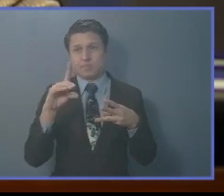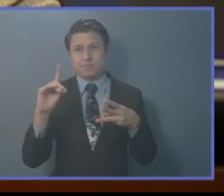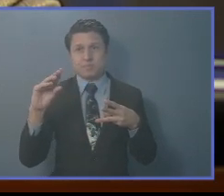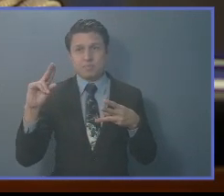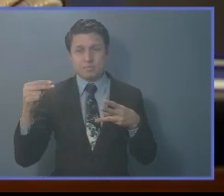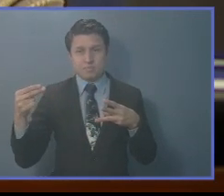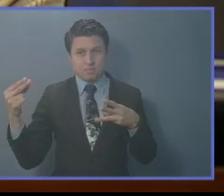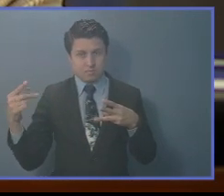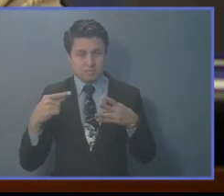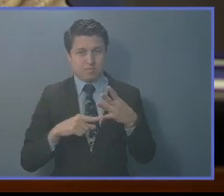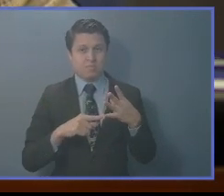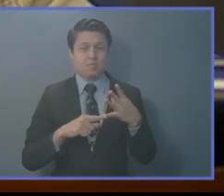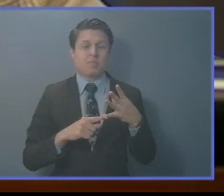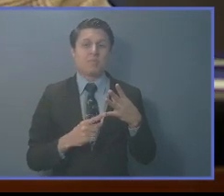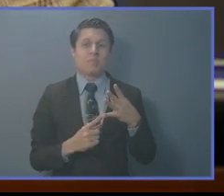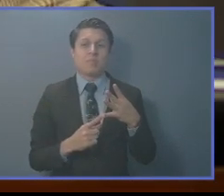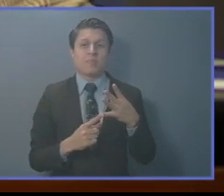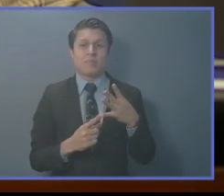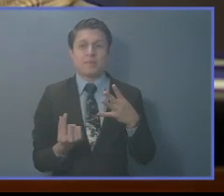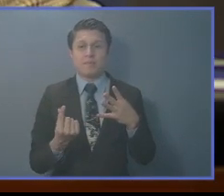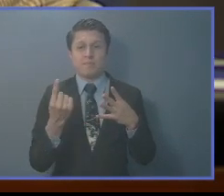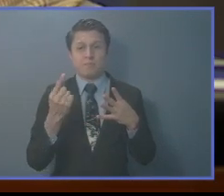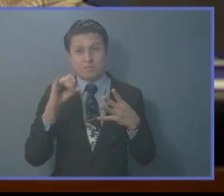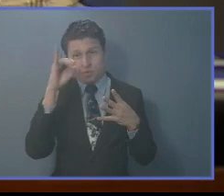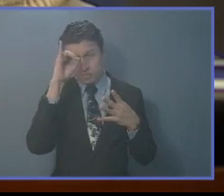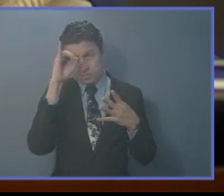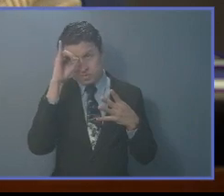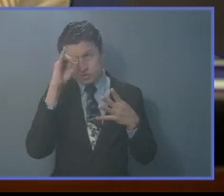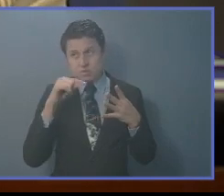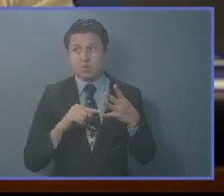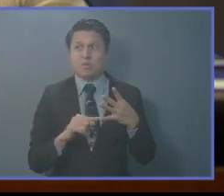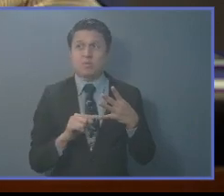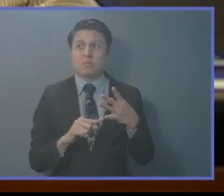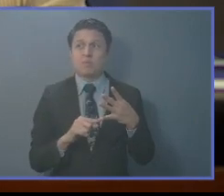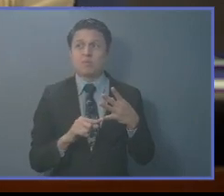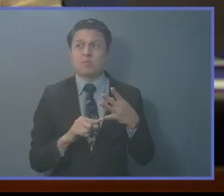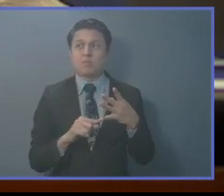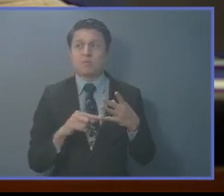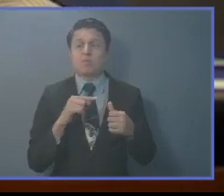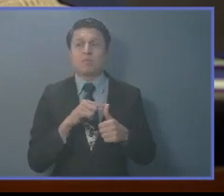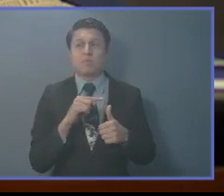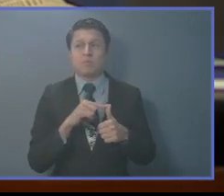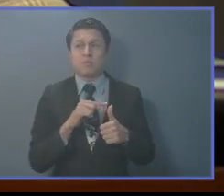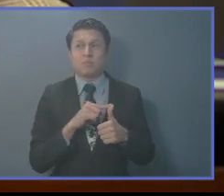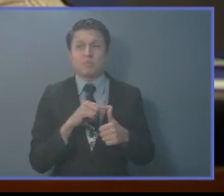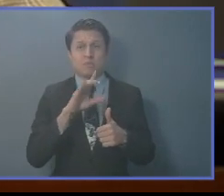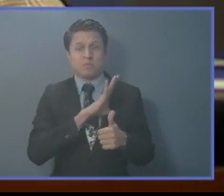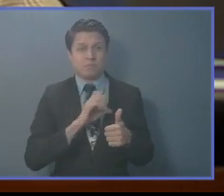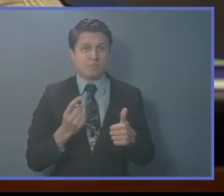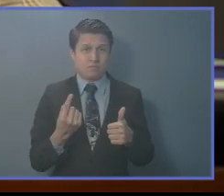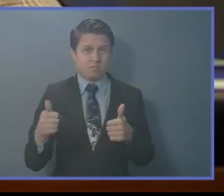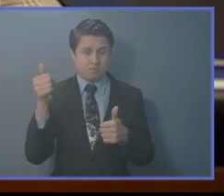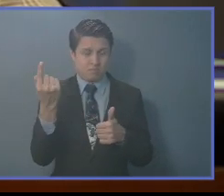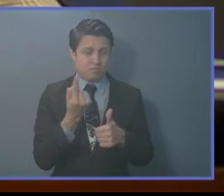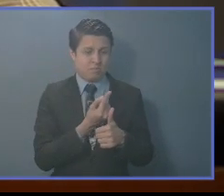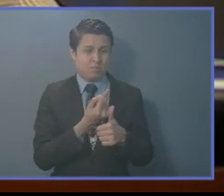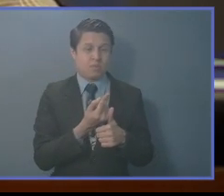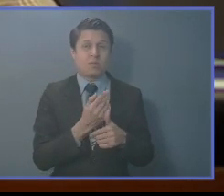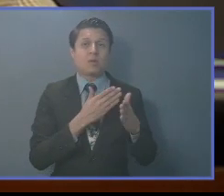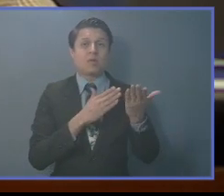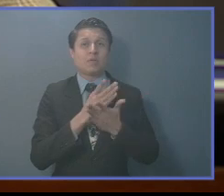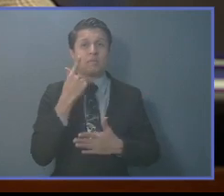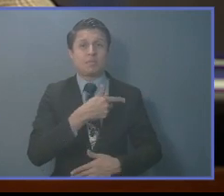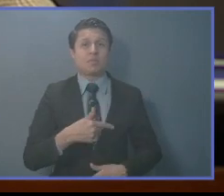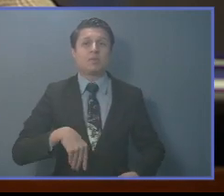Derechos Humanos, un delegado de la Universidad Centroamericana José Simeón Caña y un delegado de la Universidad del Salvador. Serán juramentados por el presidente